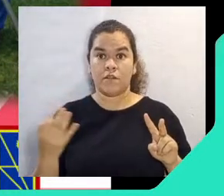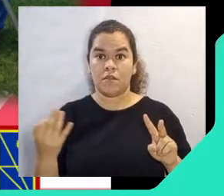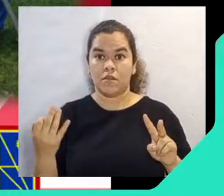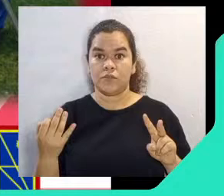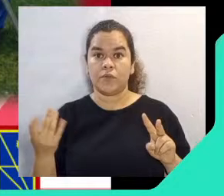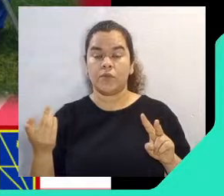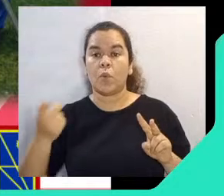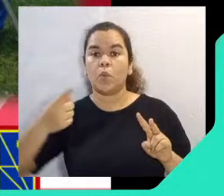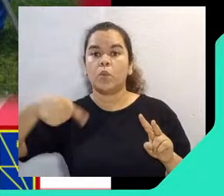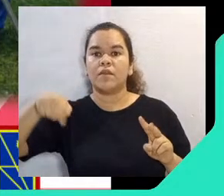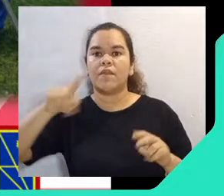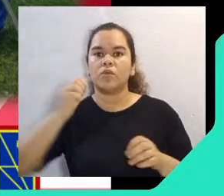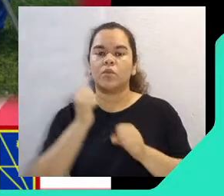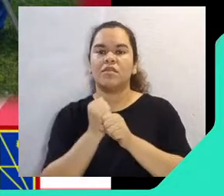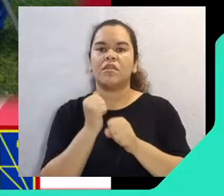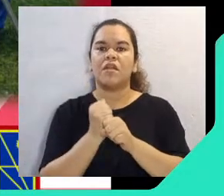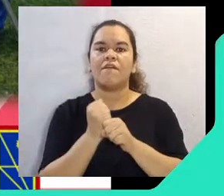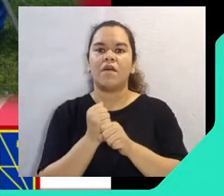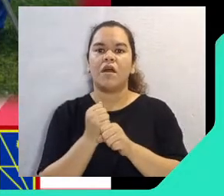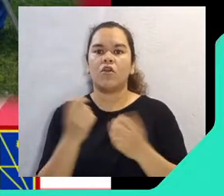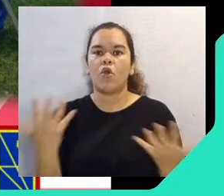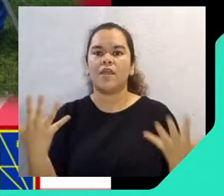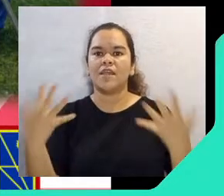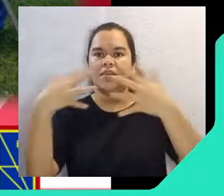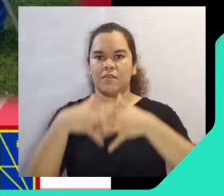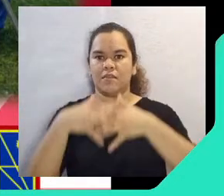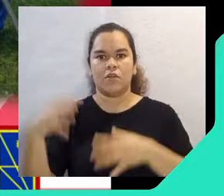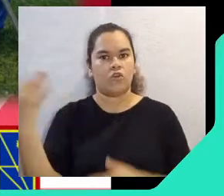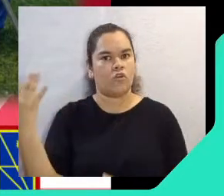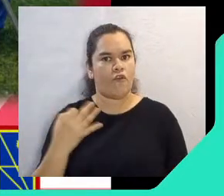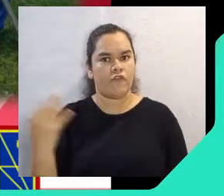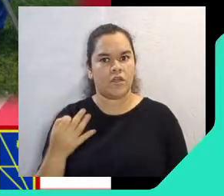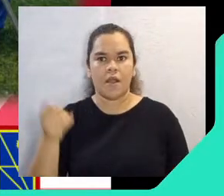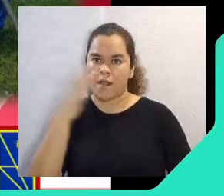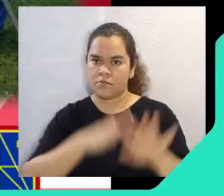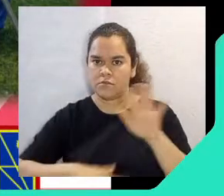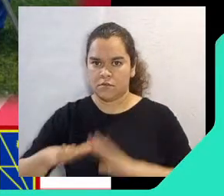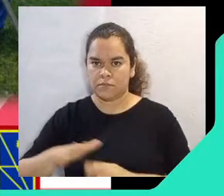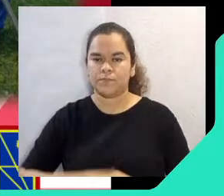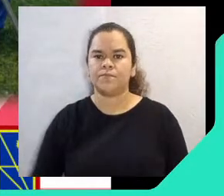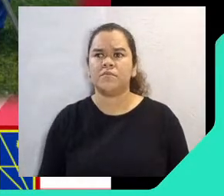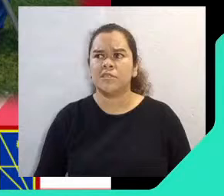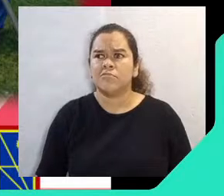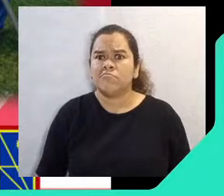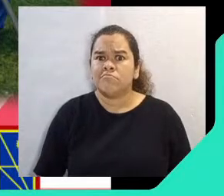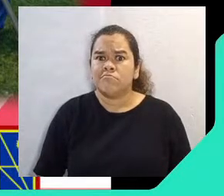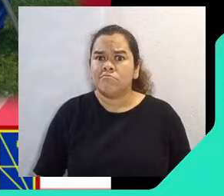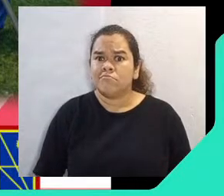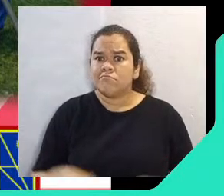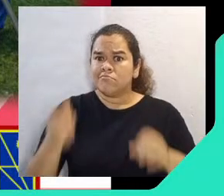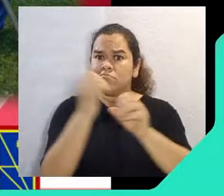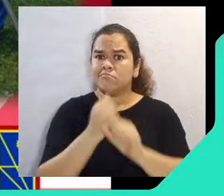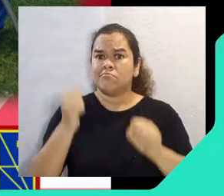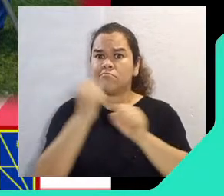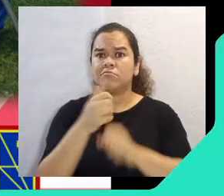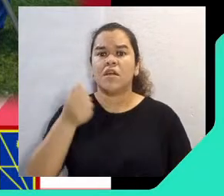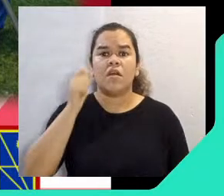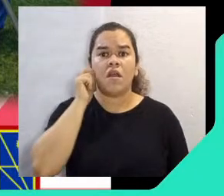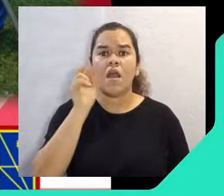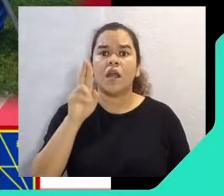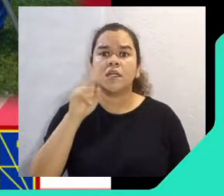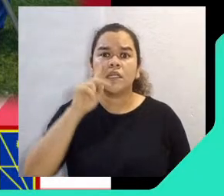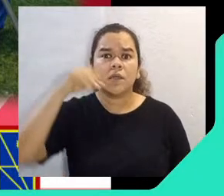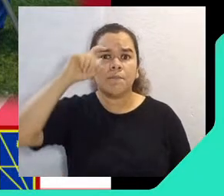realizar un trabajo final integrador. Bueno, pero ¿qué es la ingeniería en agrimensura?